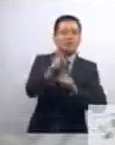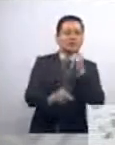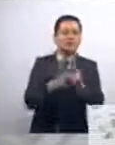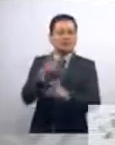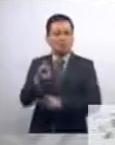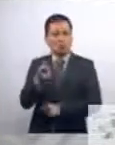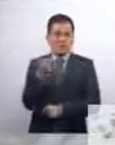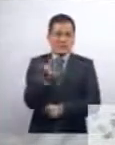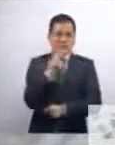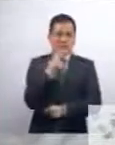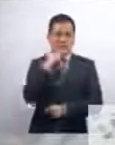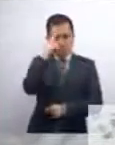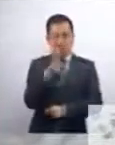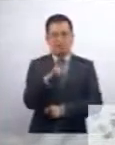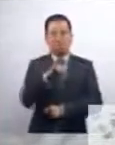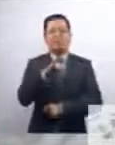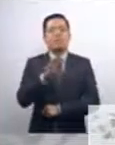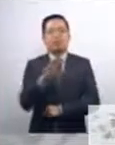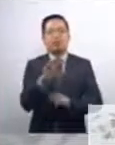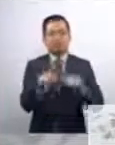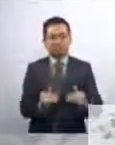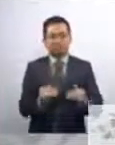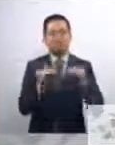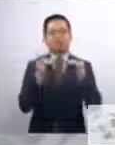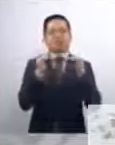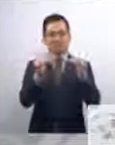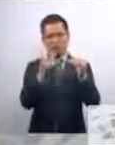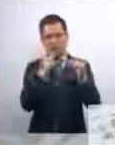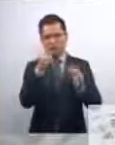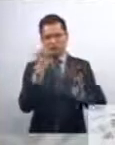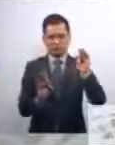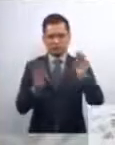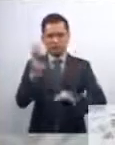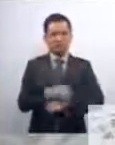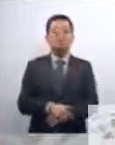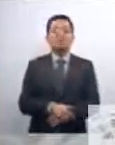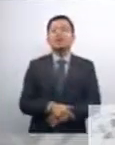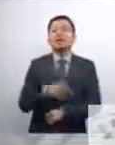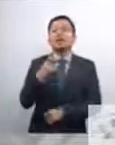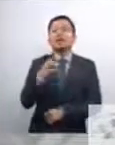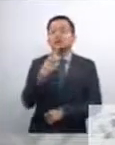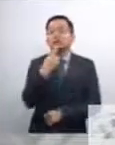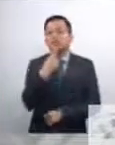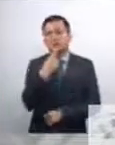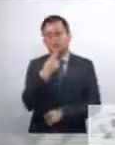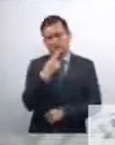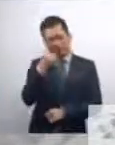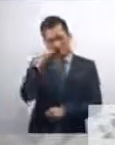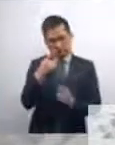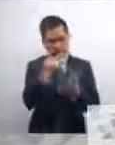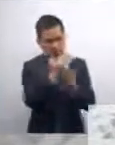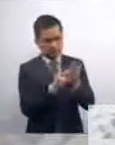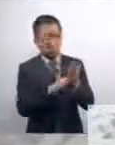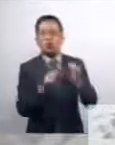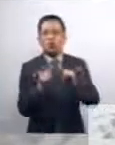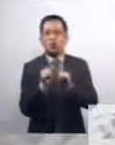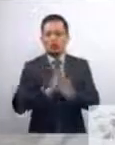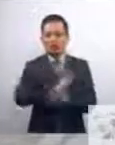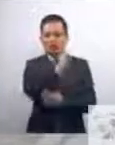se traduce en la pérdida de empleos. Por ello, se propone que en los reportes sea